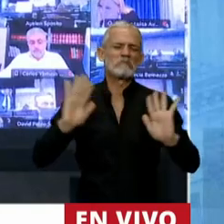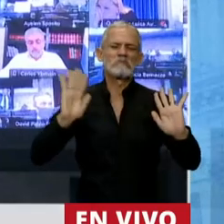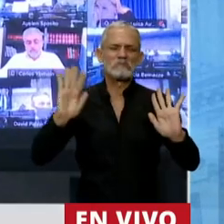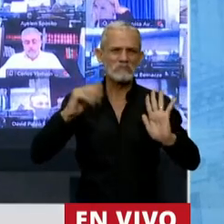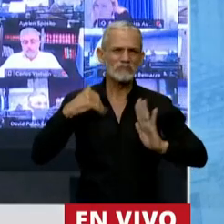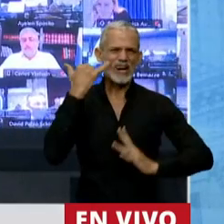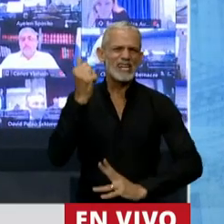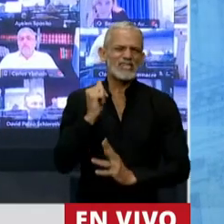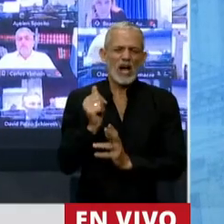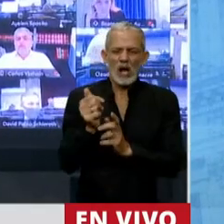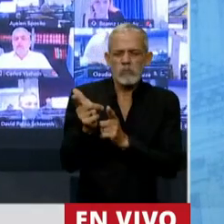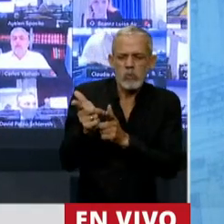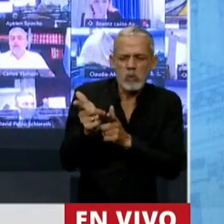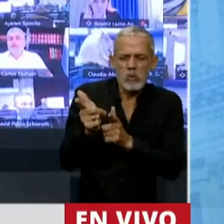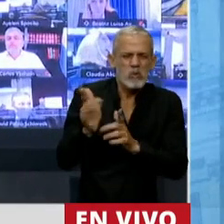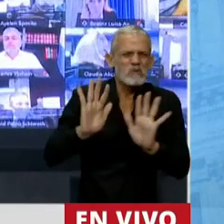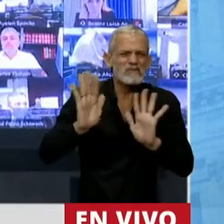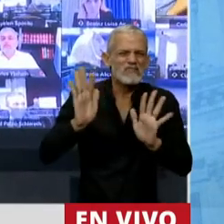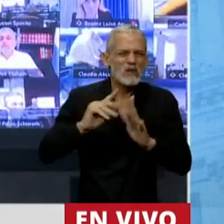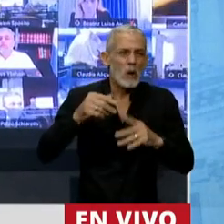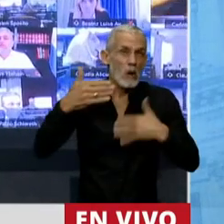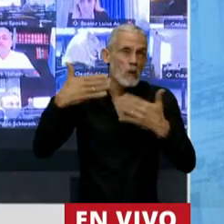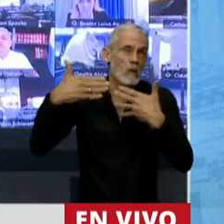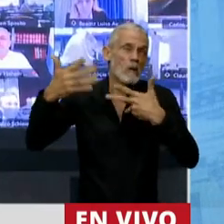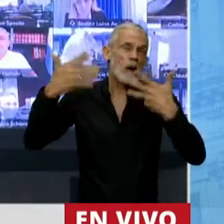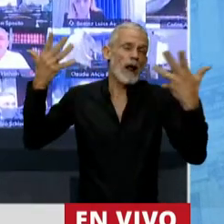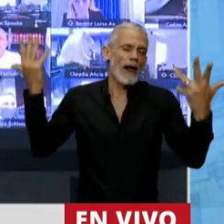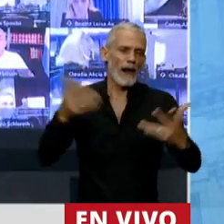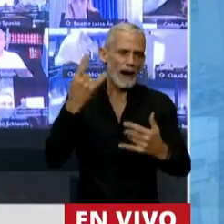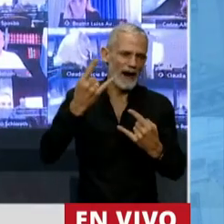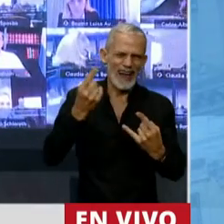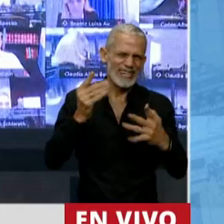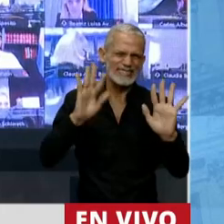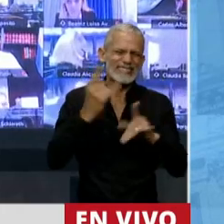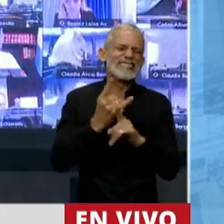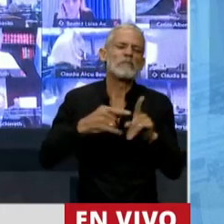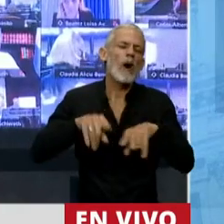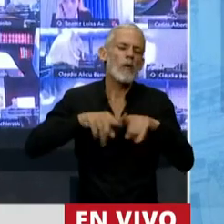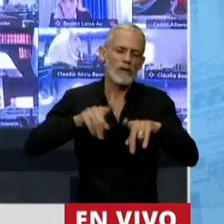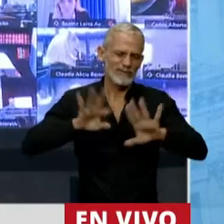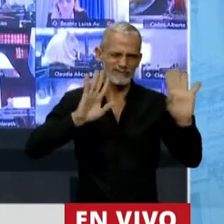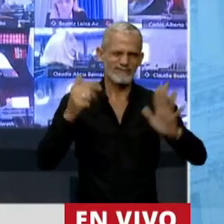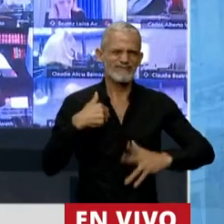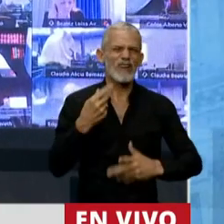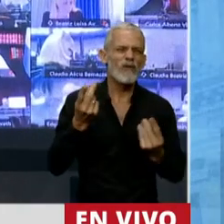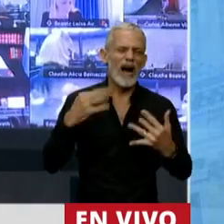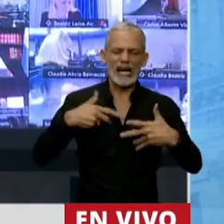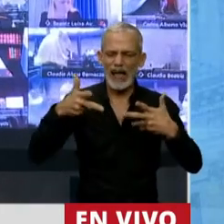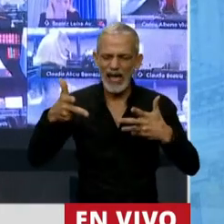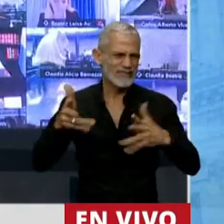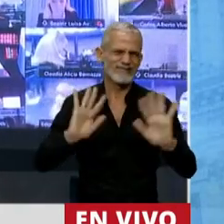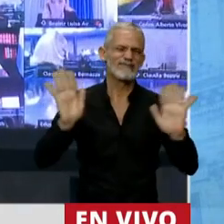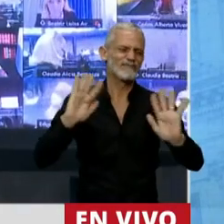una metralletita en realidad. No, es todo humo y es zaraza de siempre, entonces la verdad que no vale la pena